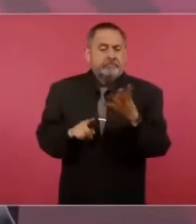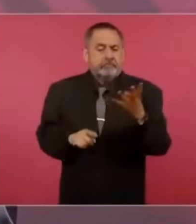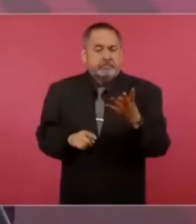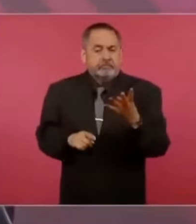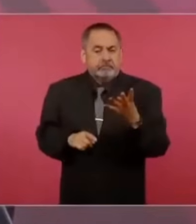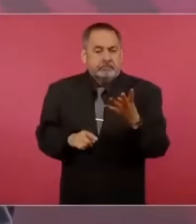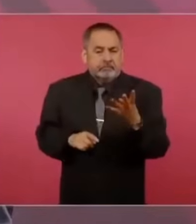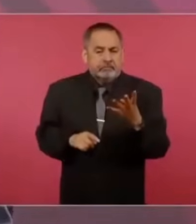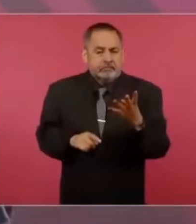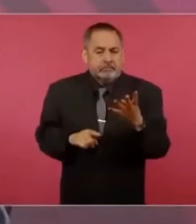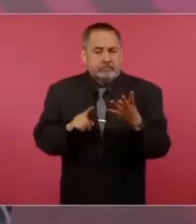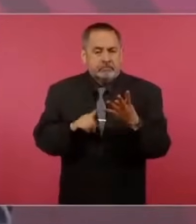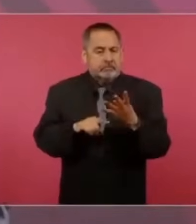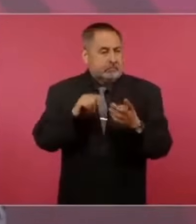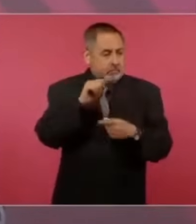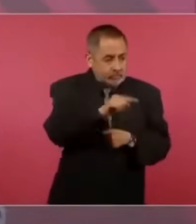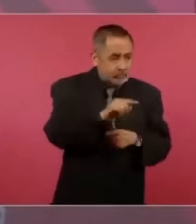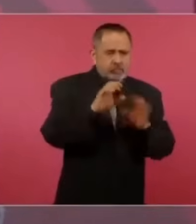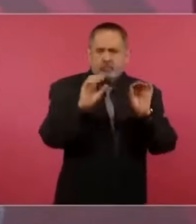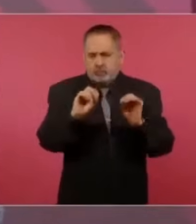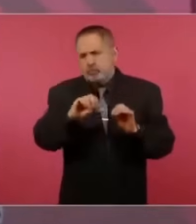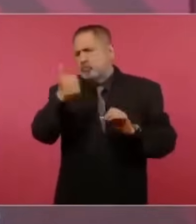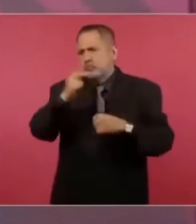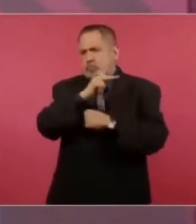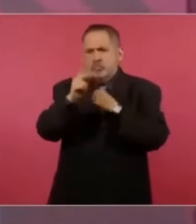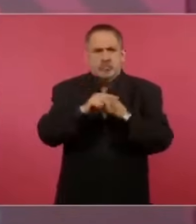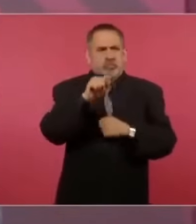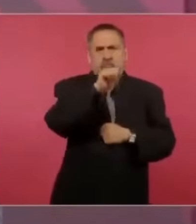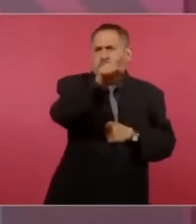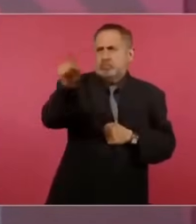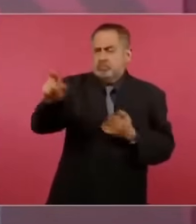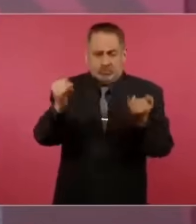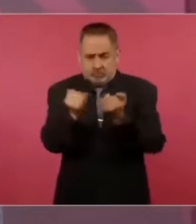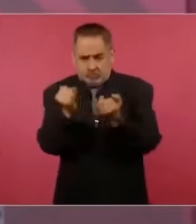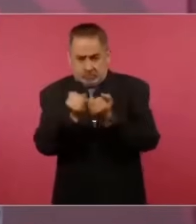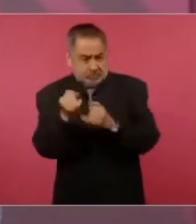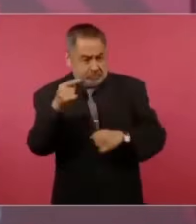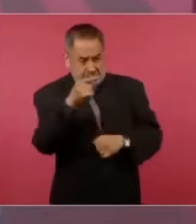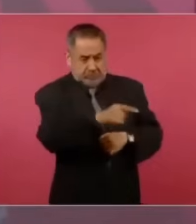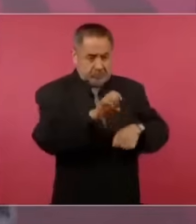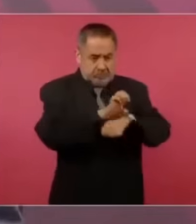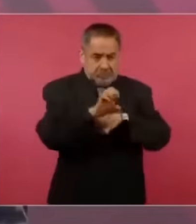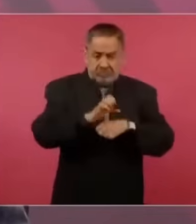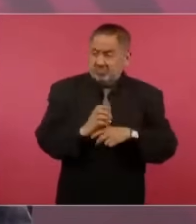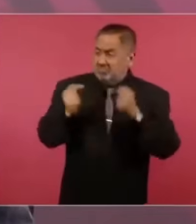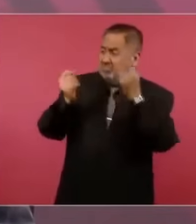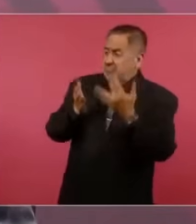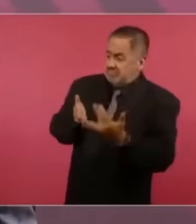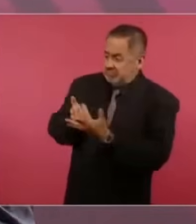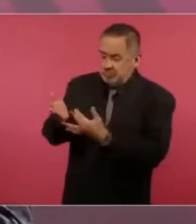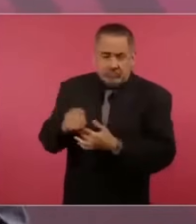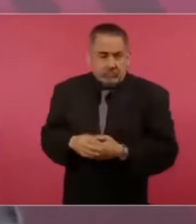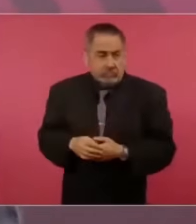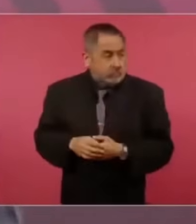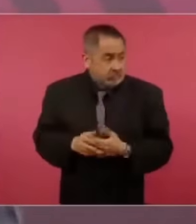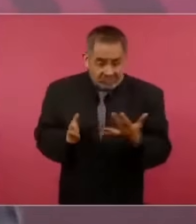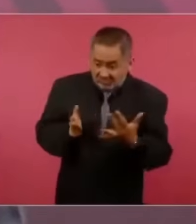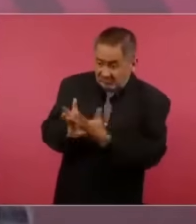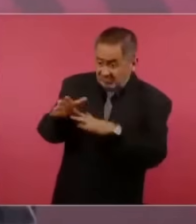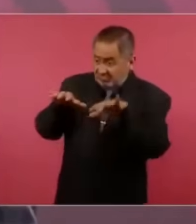que cualquier gobierno que actúe como lo hicieron en Ecuador, se le